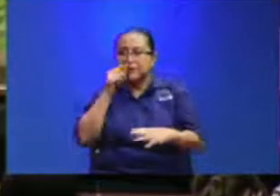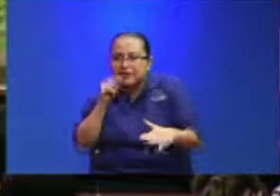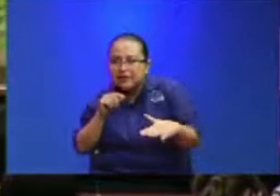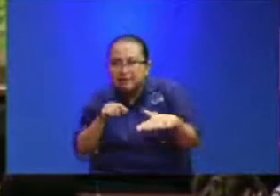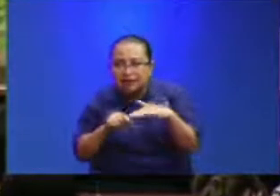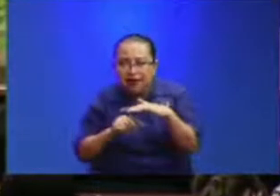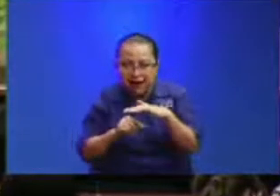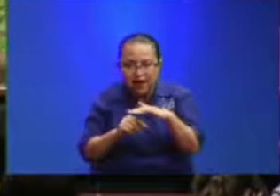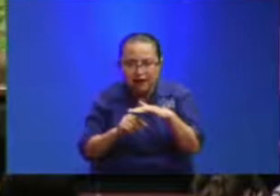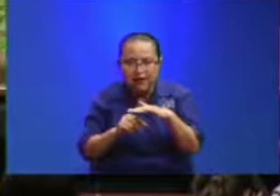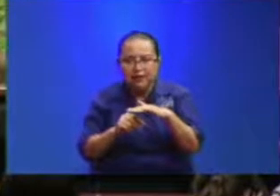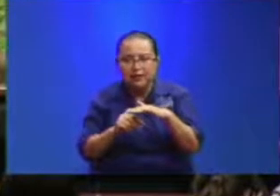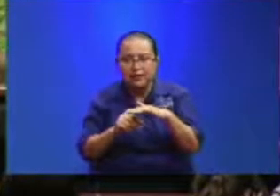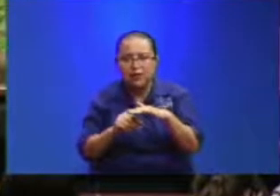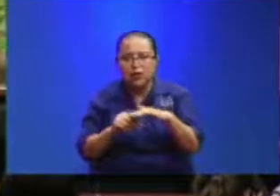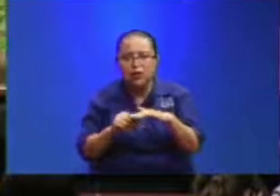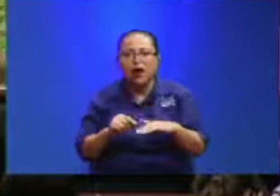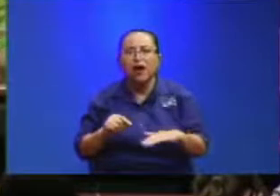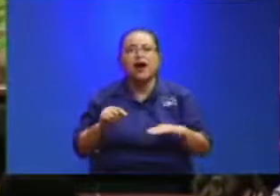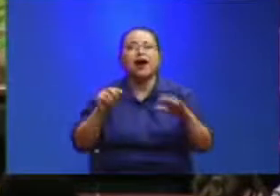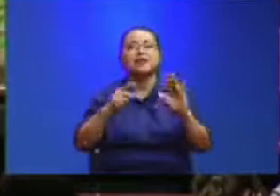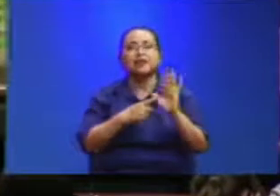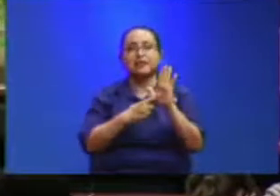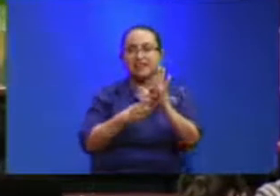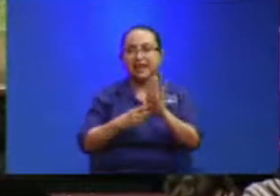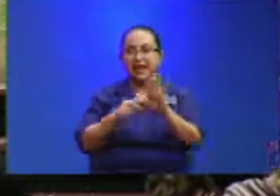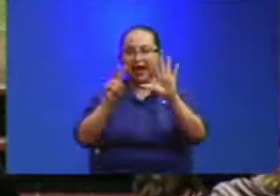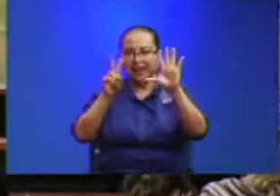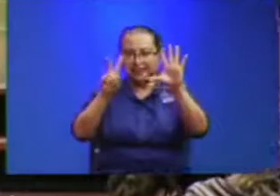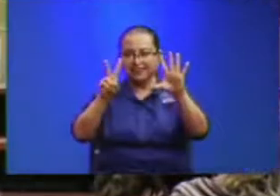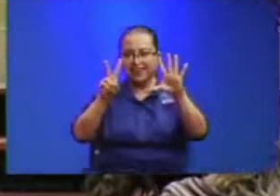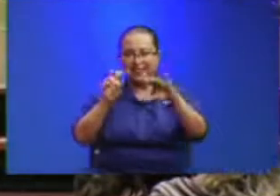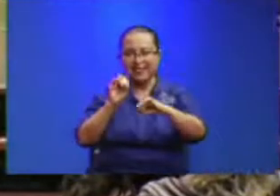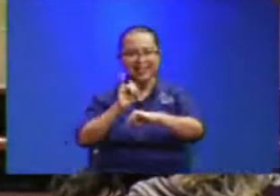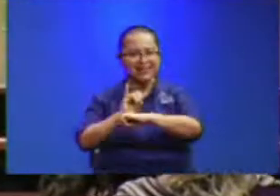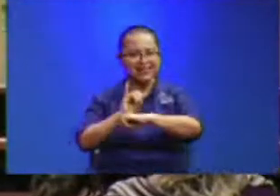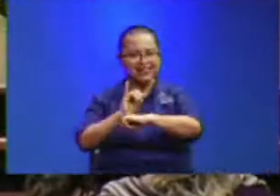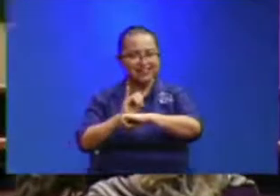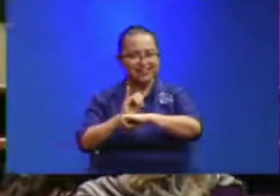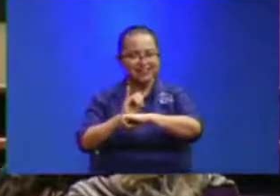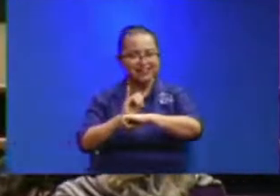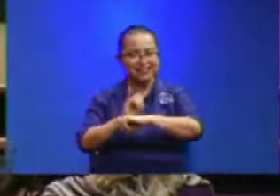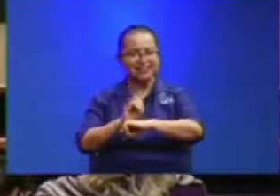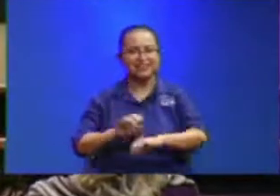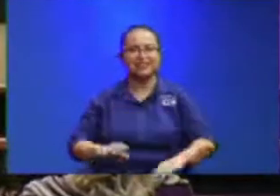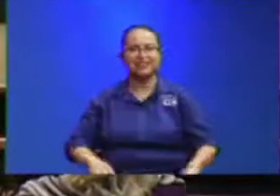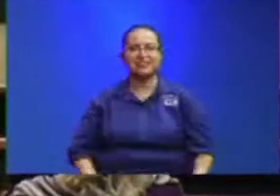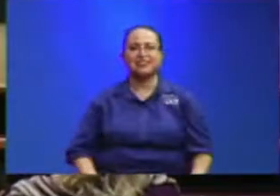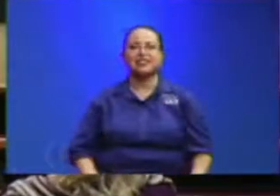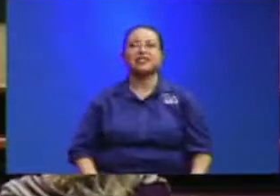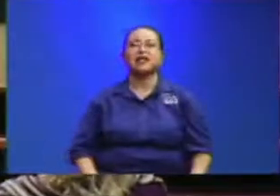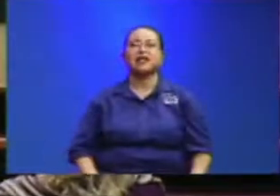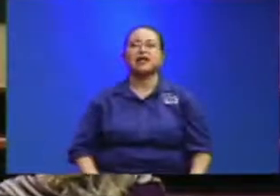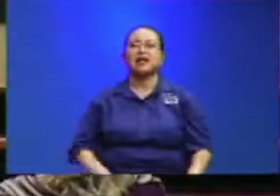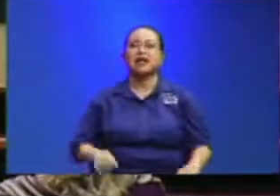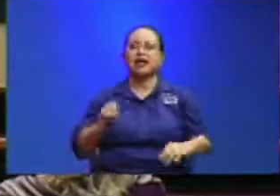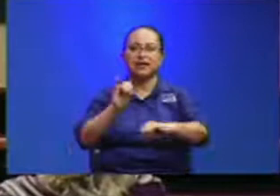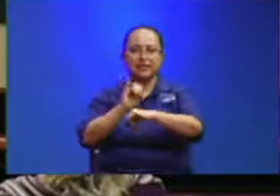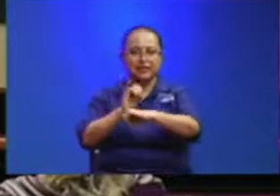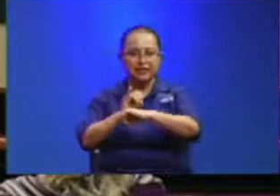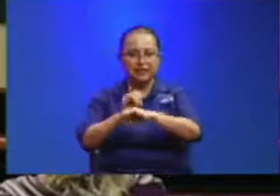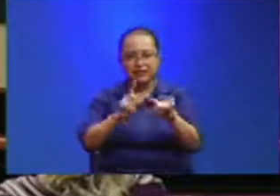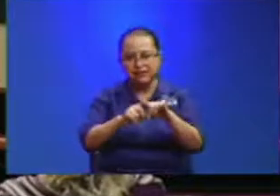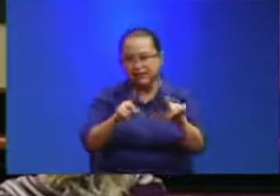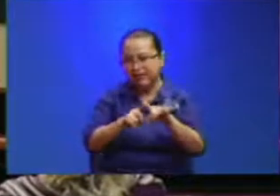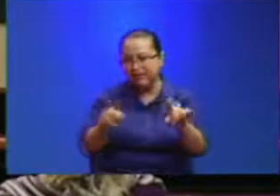a siete iglesias no me refiero a una iglesia que está dividida en siete partes y están explicadas en el